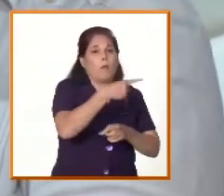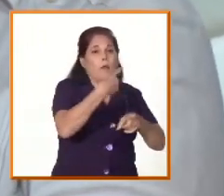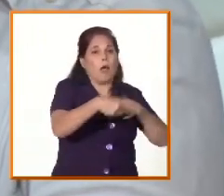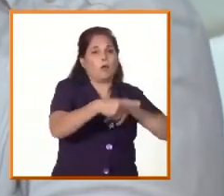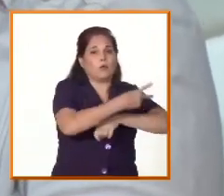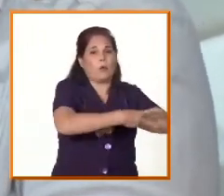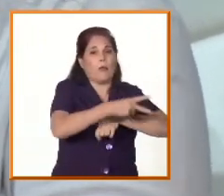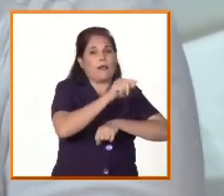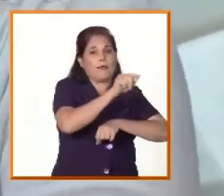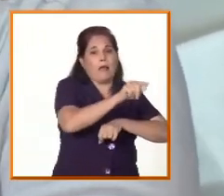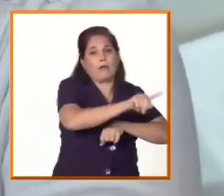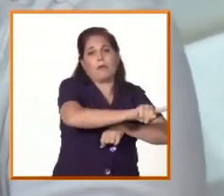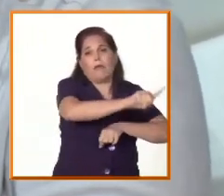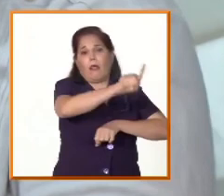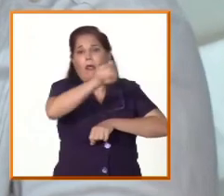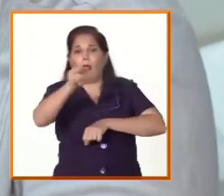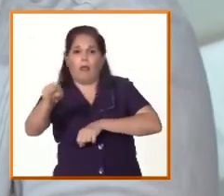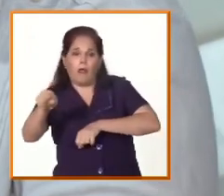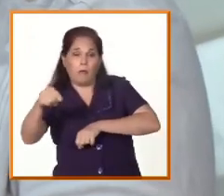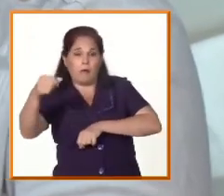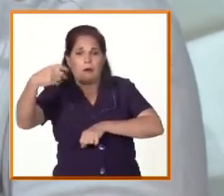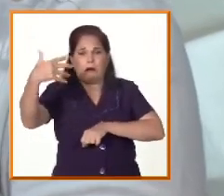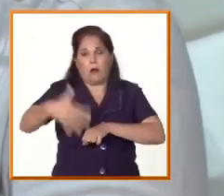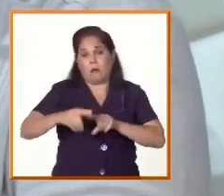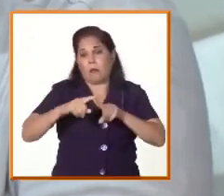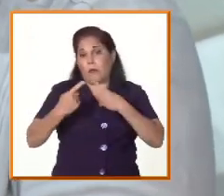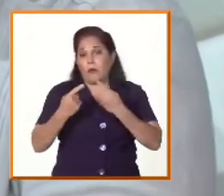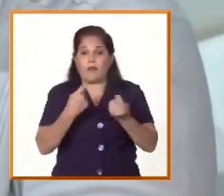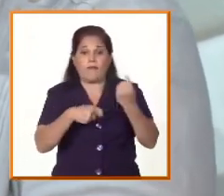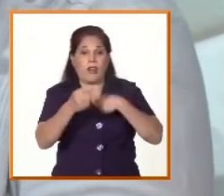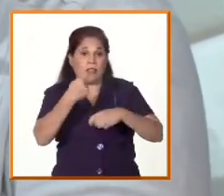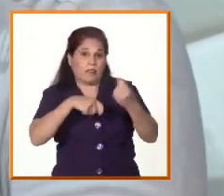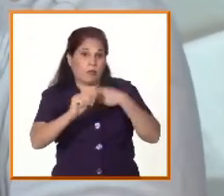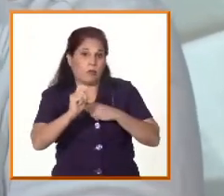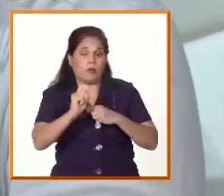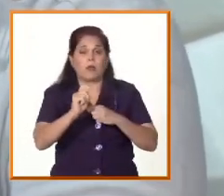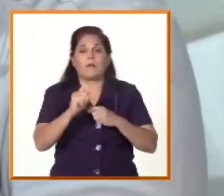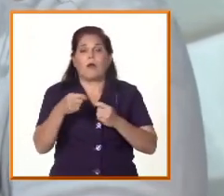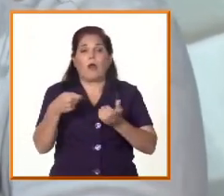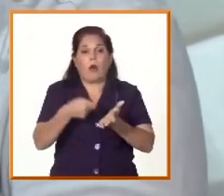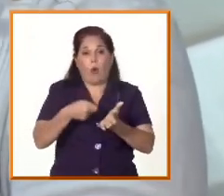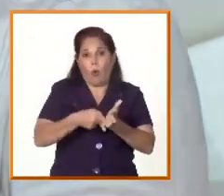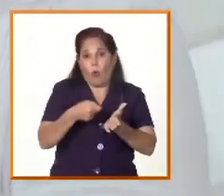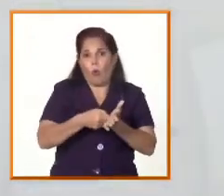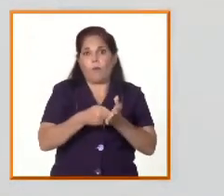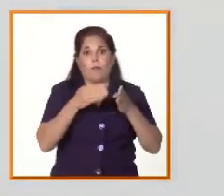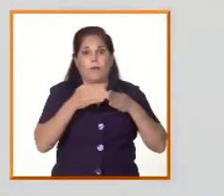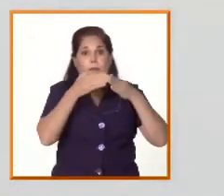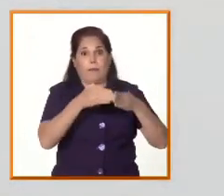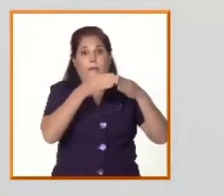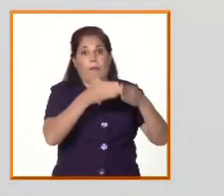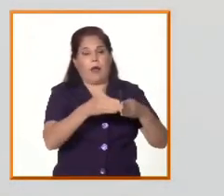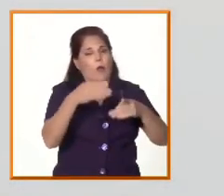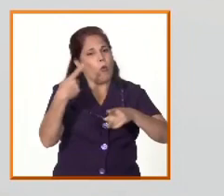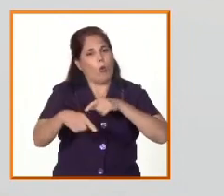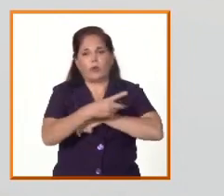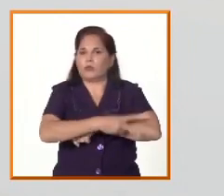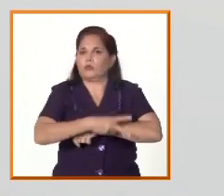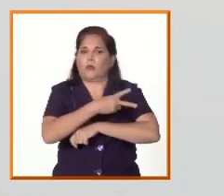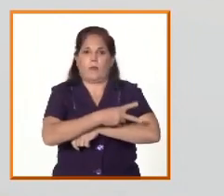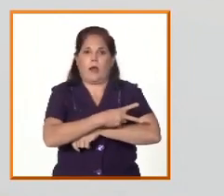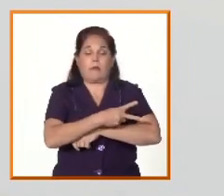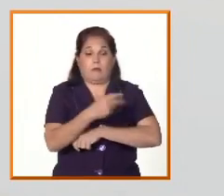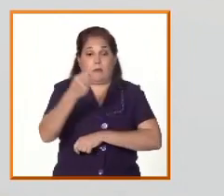a costo más elevado porque los productores y los vendedores de trigo tanto los proveedores como las navieras cobran